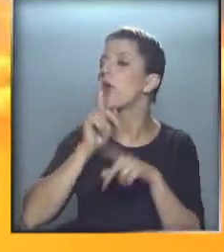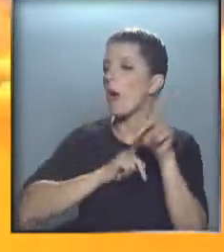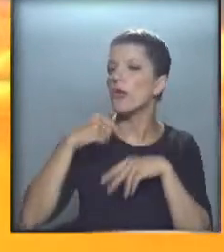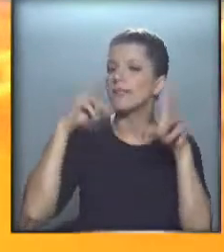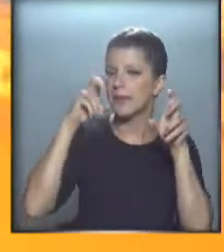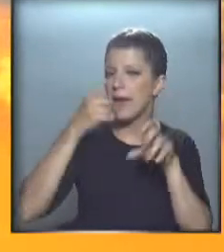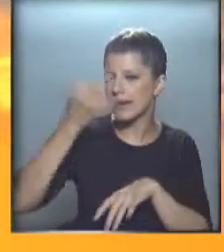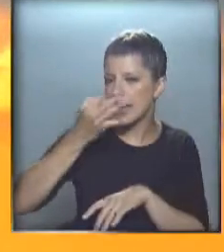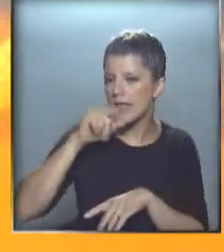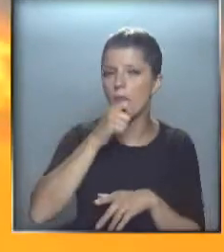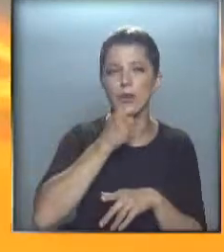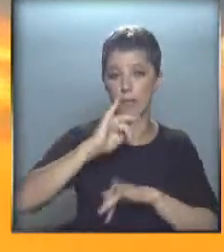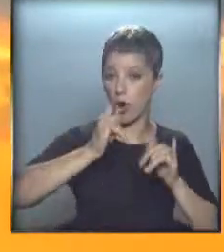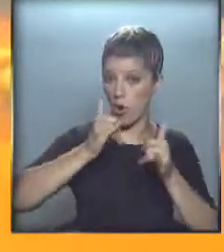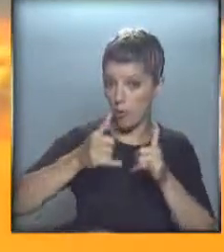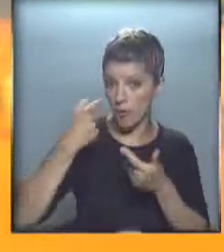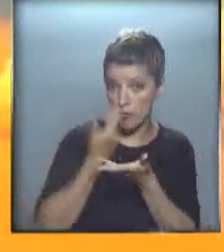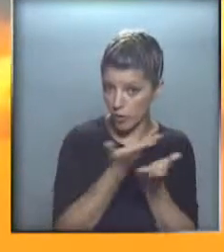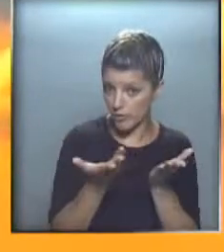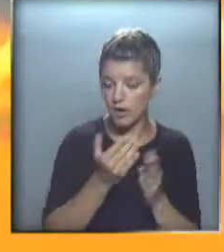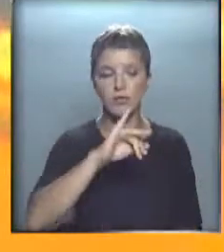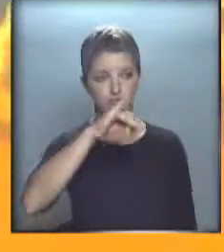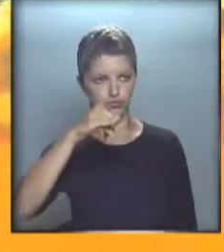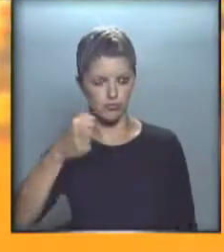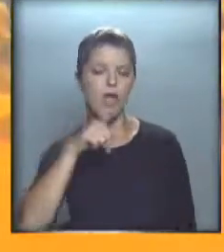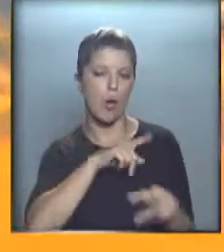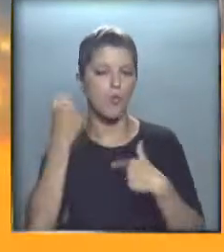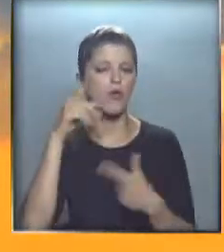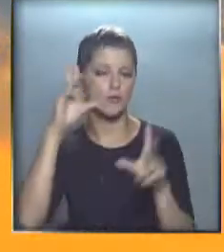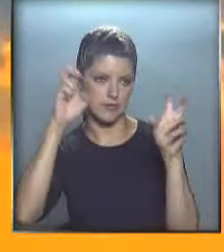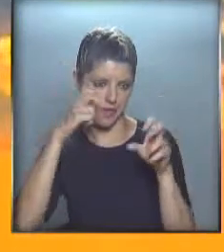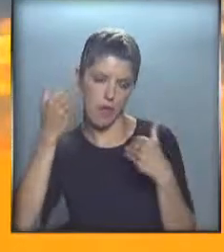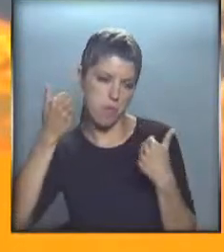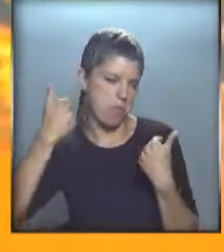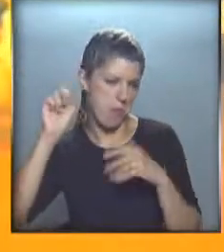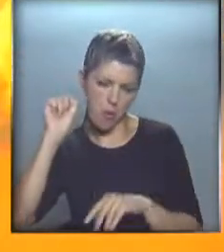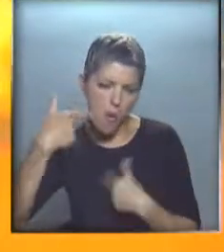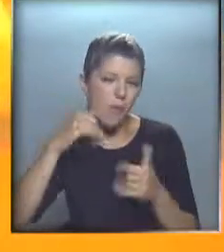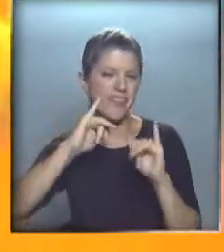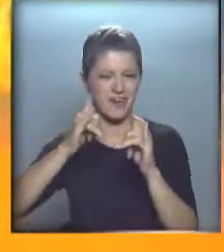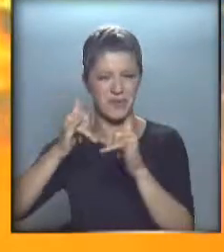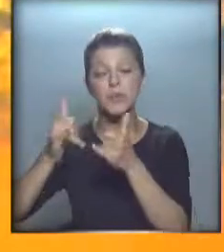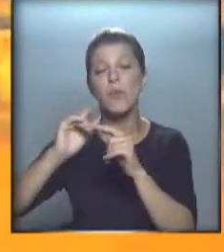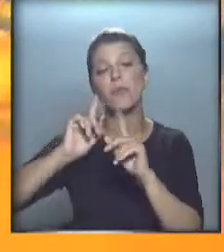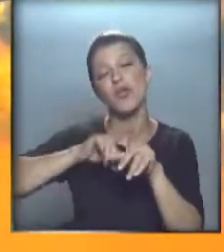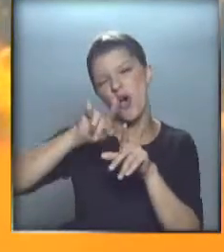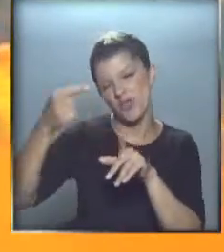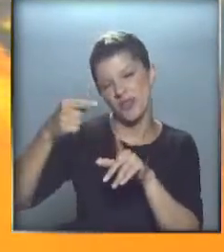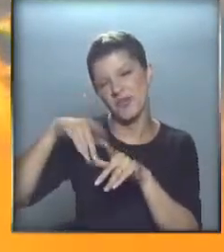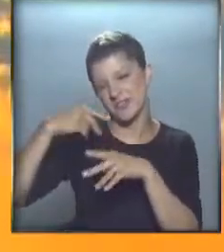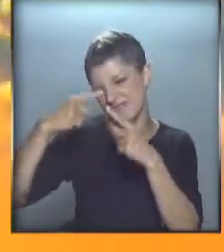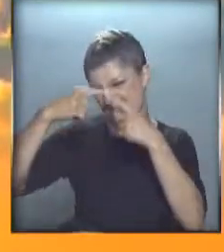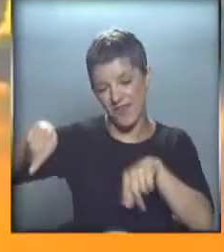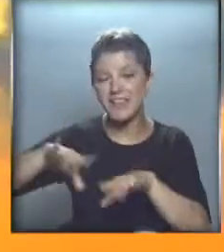los chicos o es más ficcionado todo? Sí, se toman temas bastante naturales y temas que no tienen nada que ver, pero que está buenísimo trabajarlo